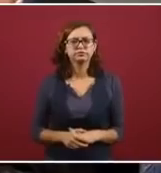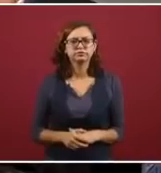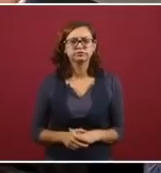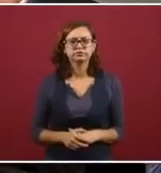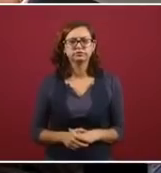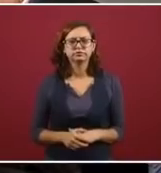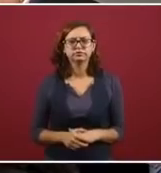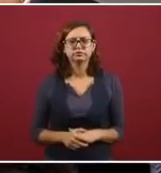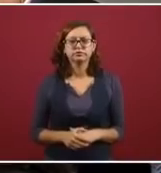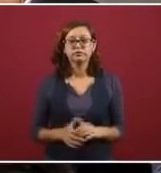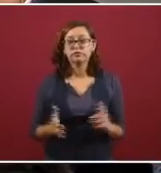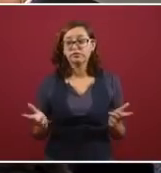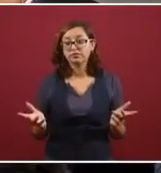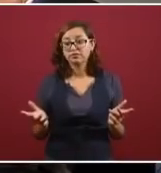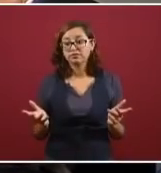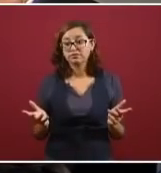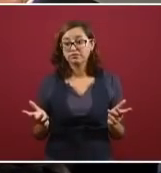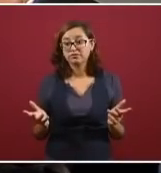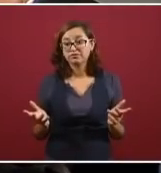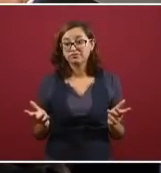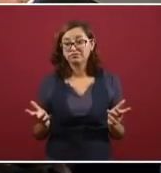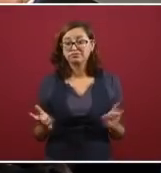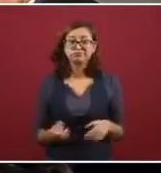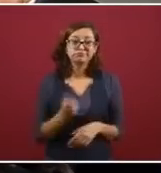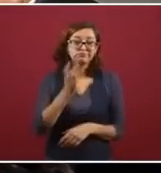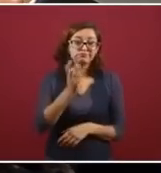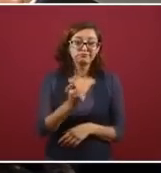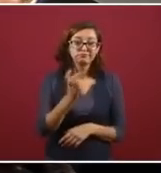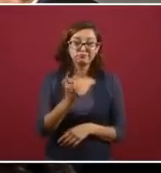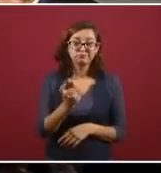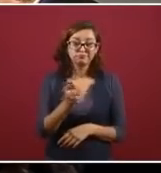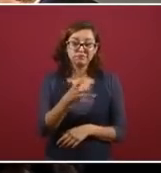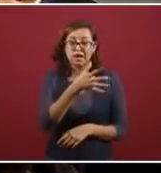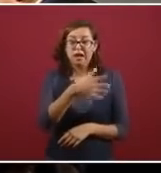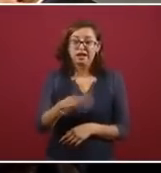y eso es lo que puedo decirles, ¿no? En general.